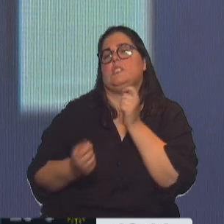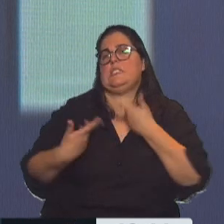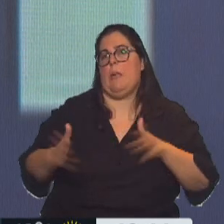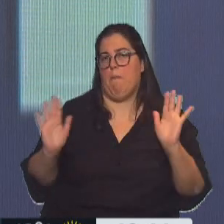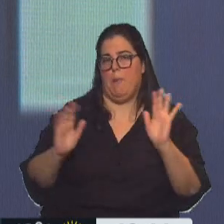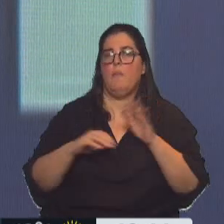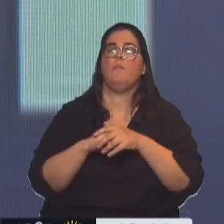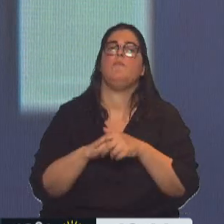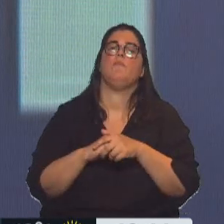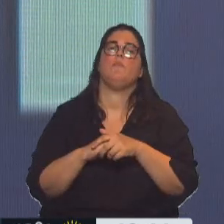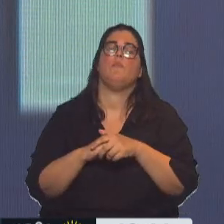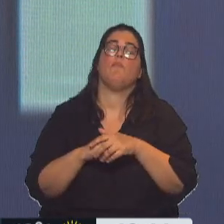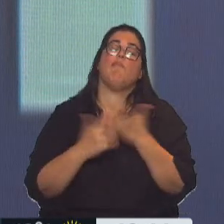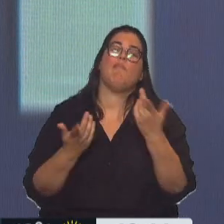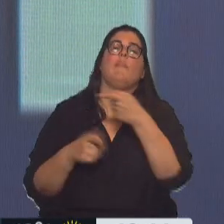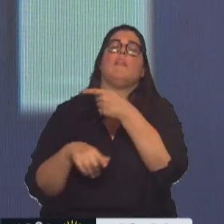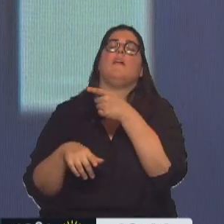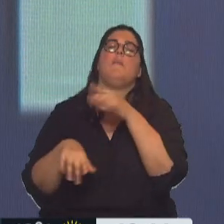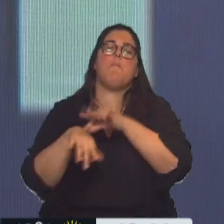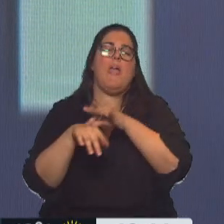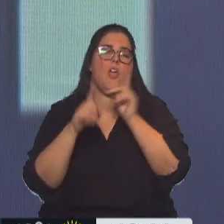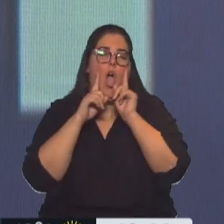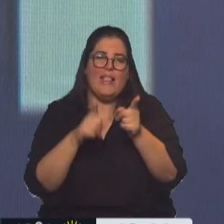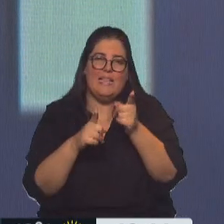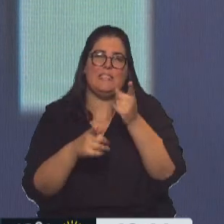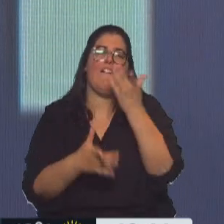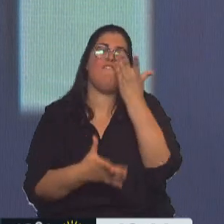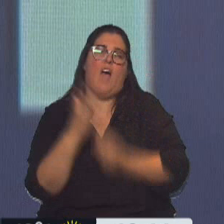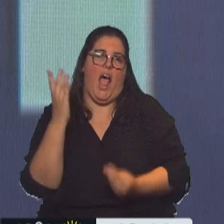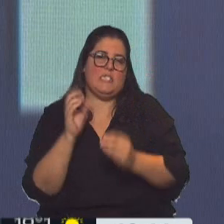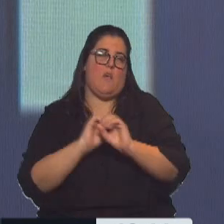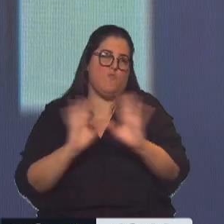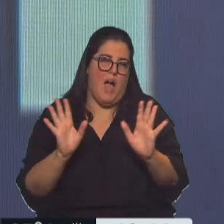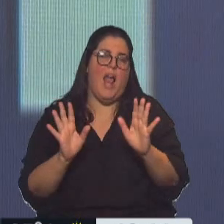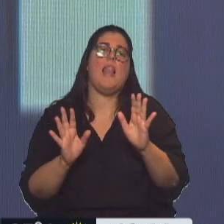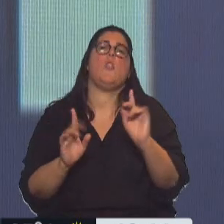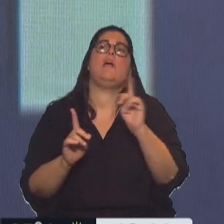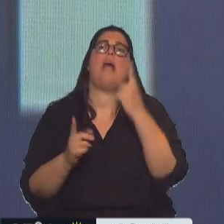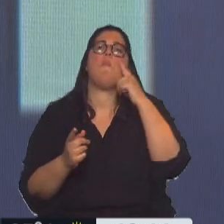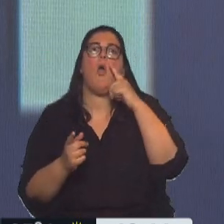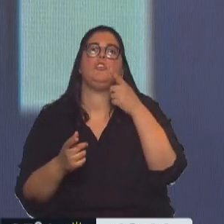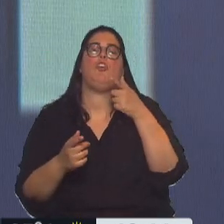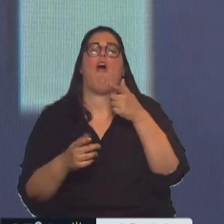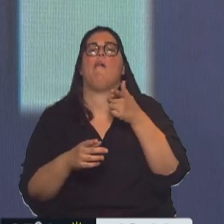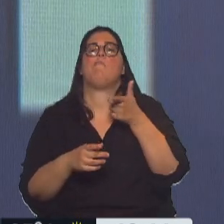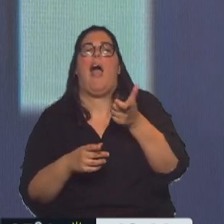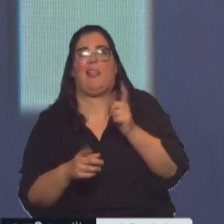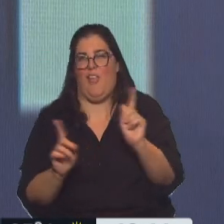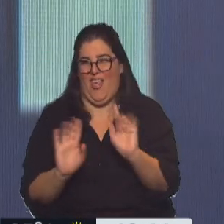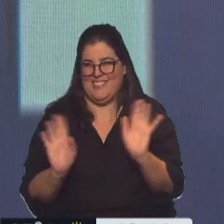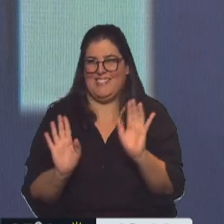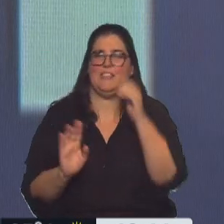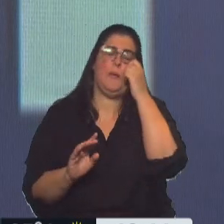un homicidio culposo, sin intención de matar. Ajá. Ahora, si yo que no soy médico voy y opero una persona